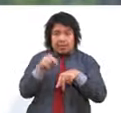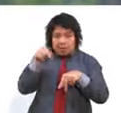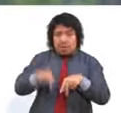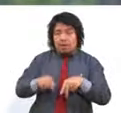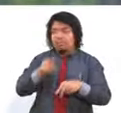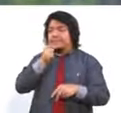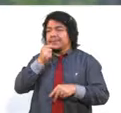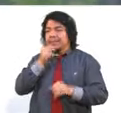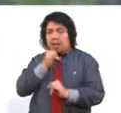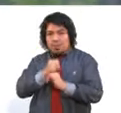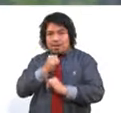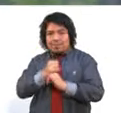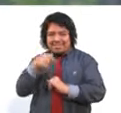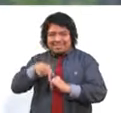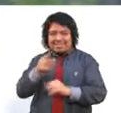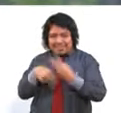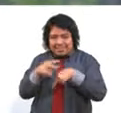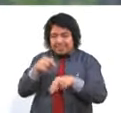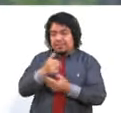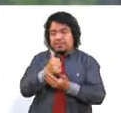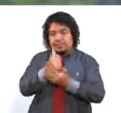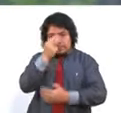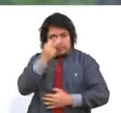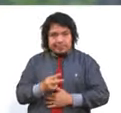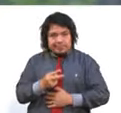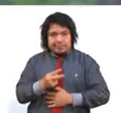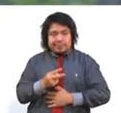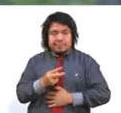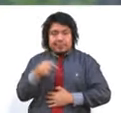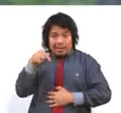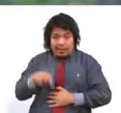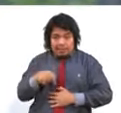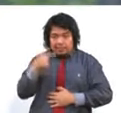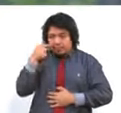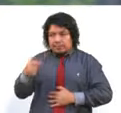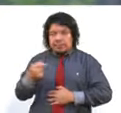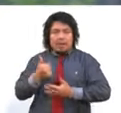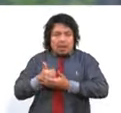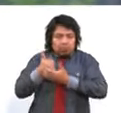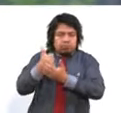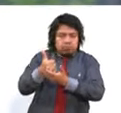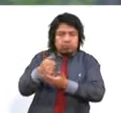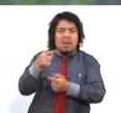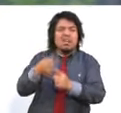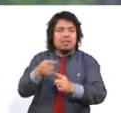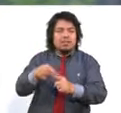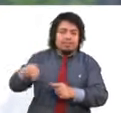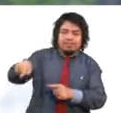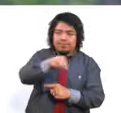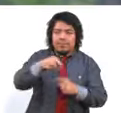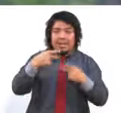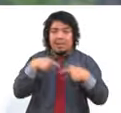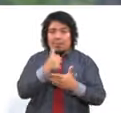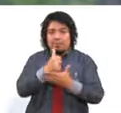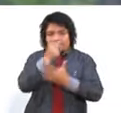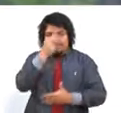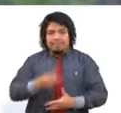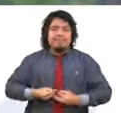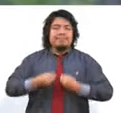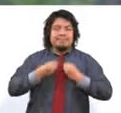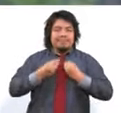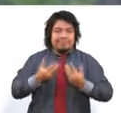de la Policía Cibernética de la capital, desde donde se ayuda a la población de la Ciudad de México